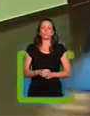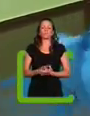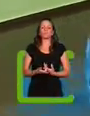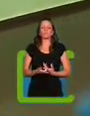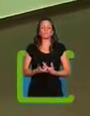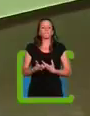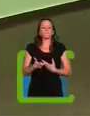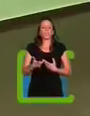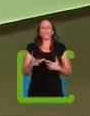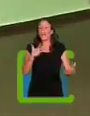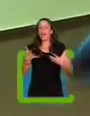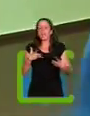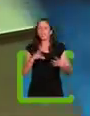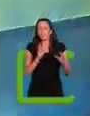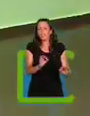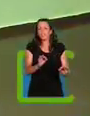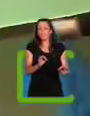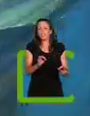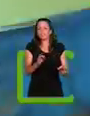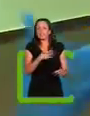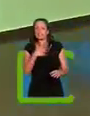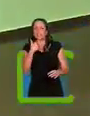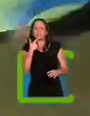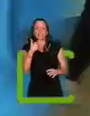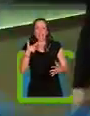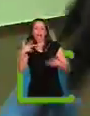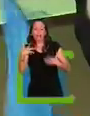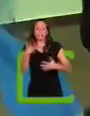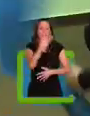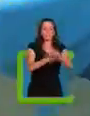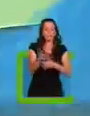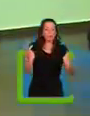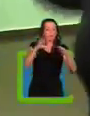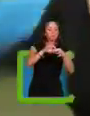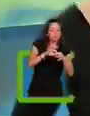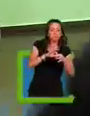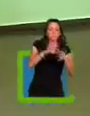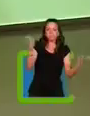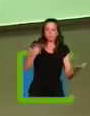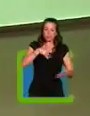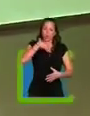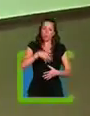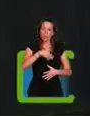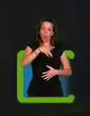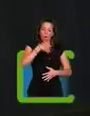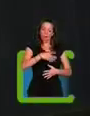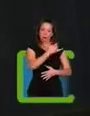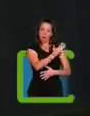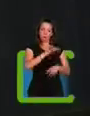Que el arte es el arte, entonces no tiene nada que ver con la discapacidad con la que tú hayas nacido. Yo puedo estar discapacitada para muchas